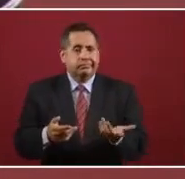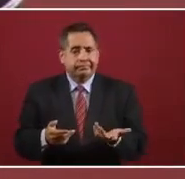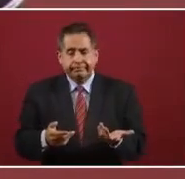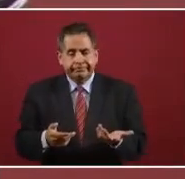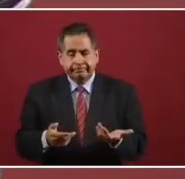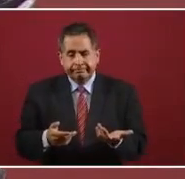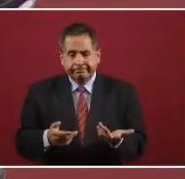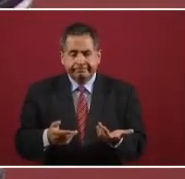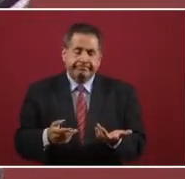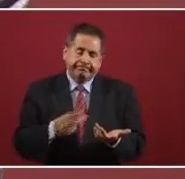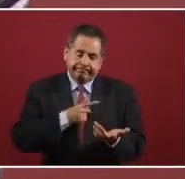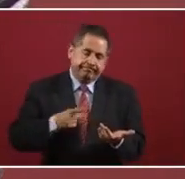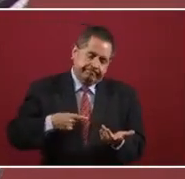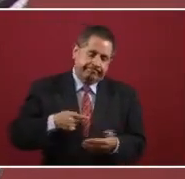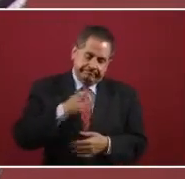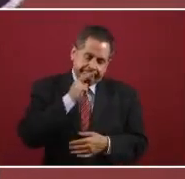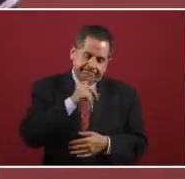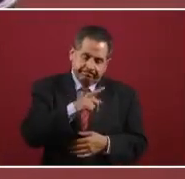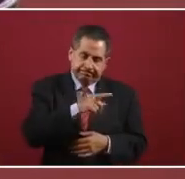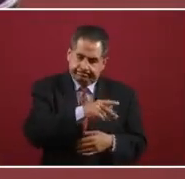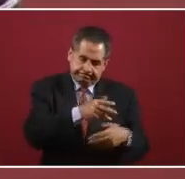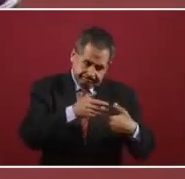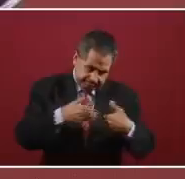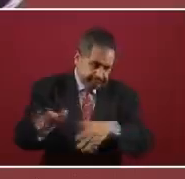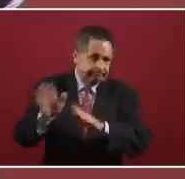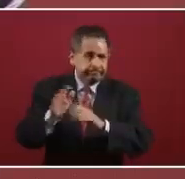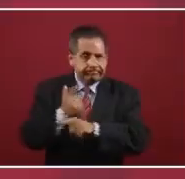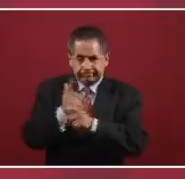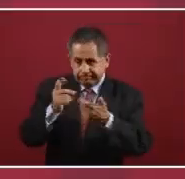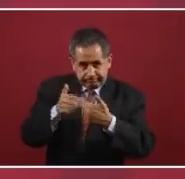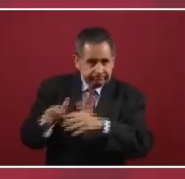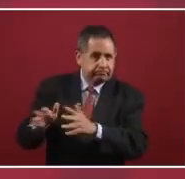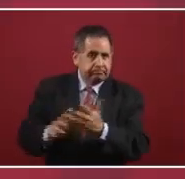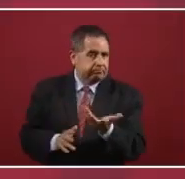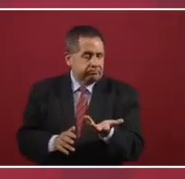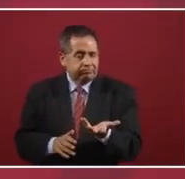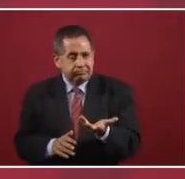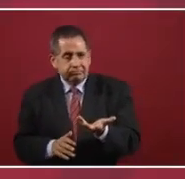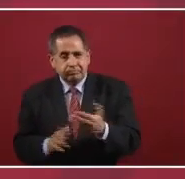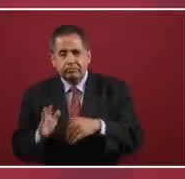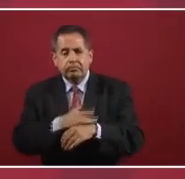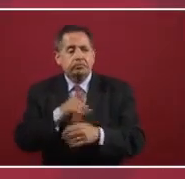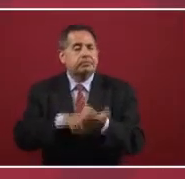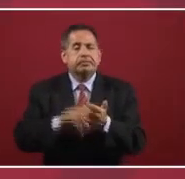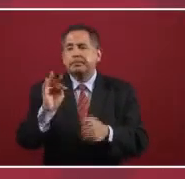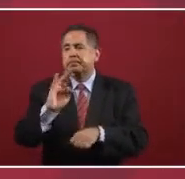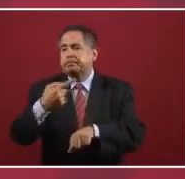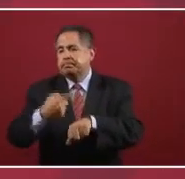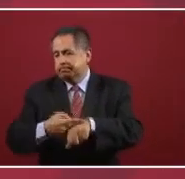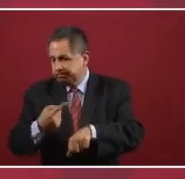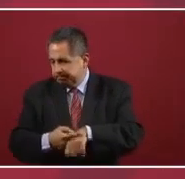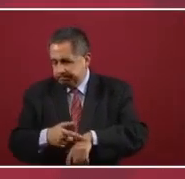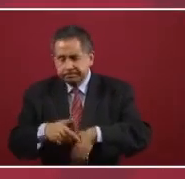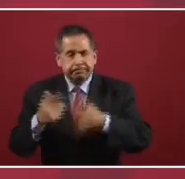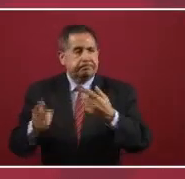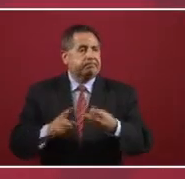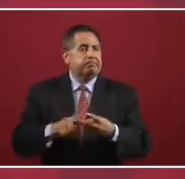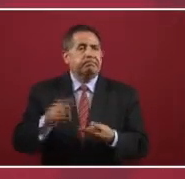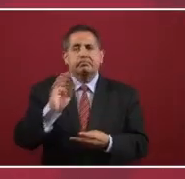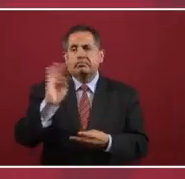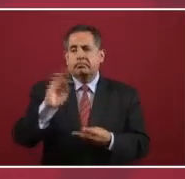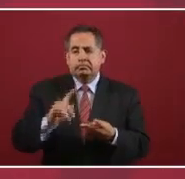que amerita estar afuera por la enfermedad,